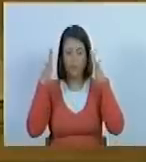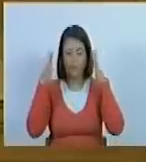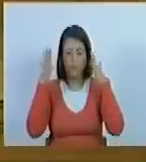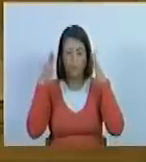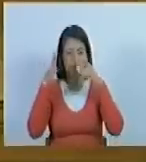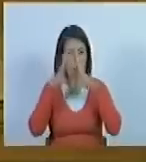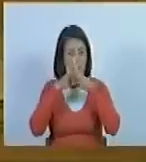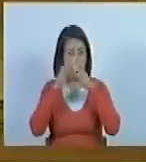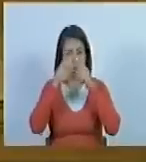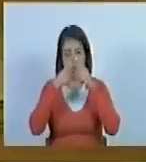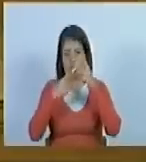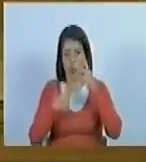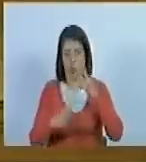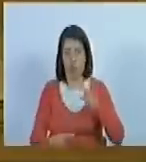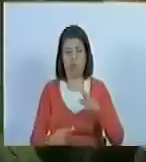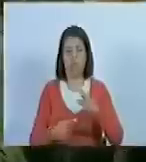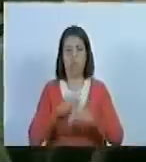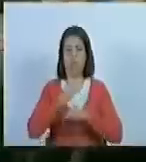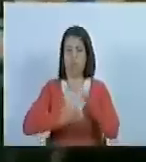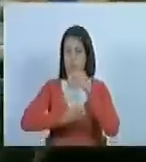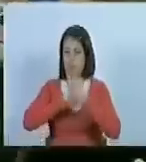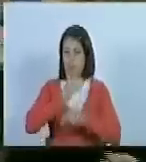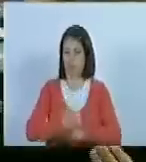y otros tantos que empuñaron